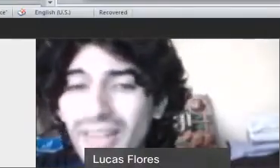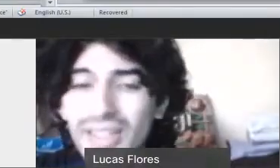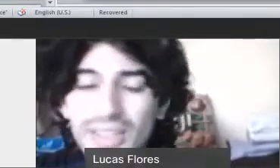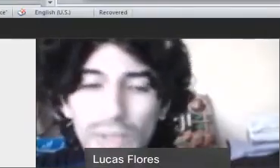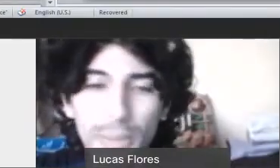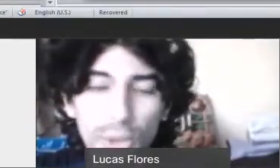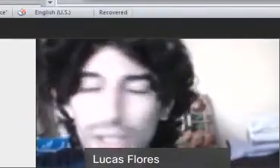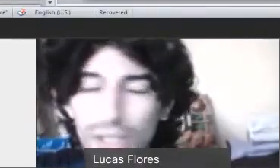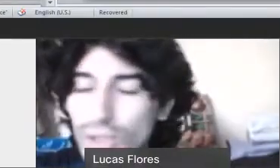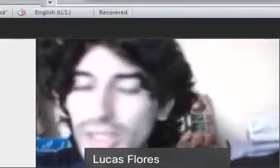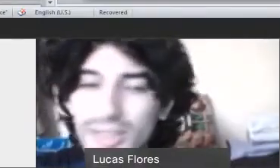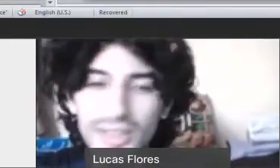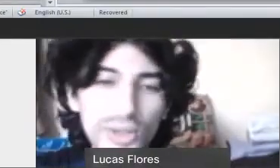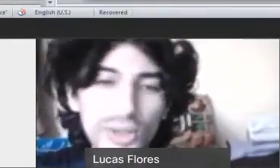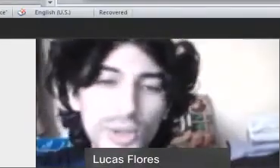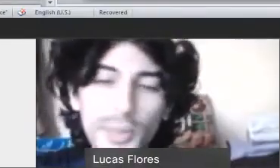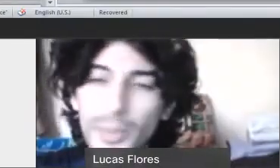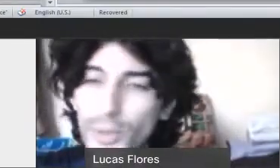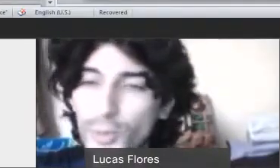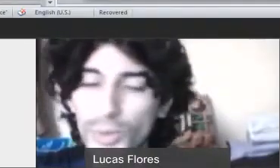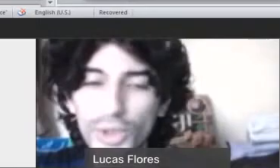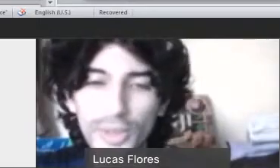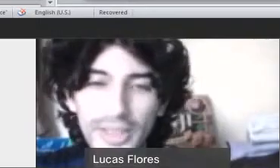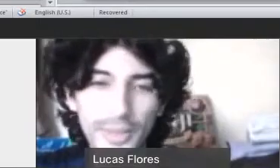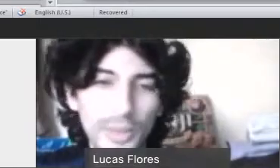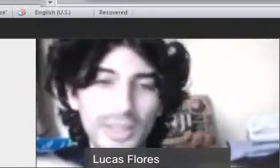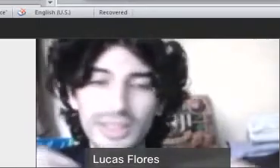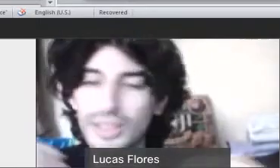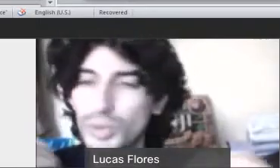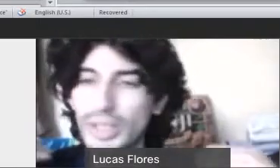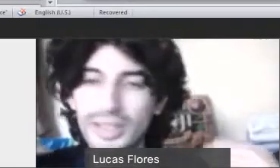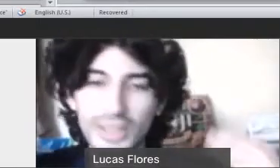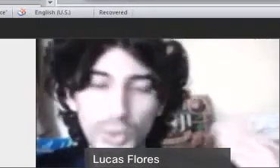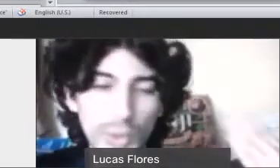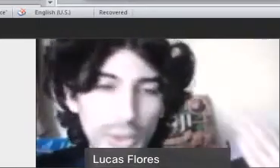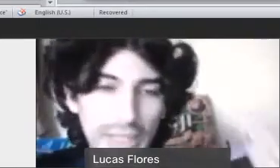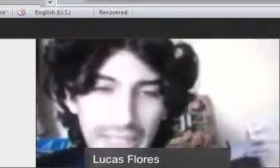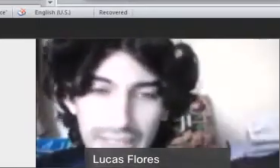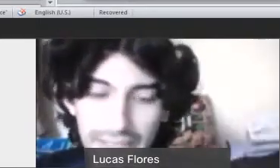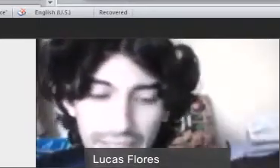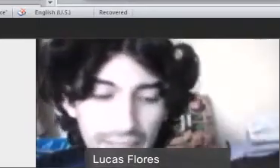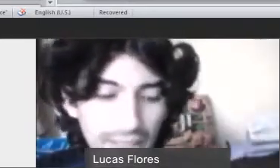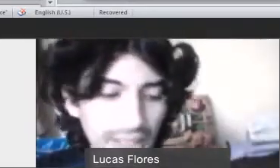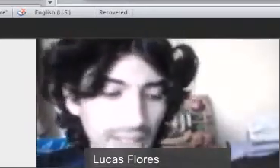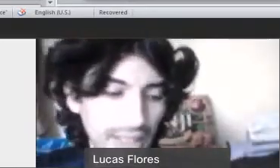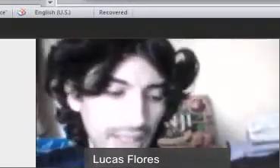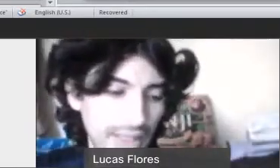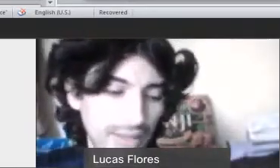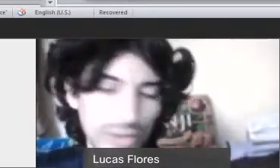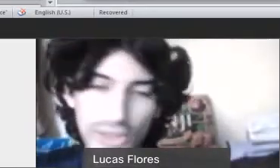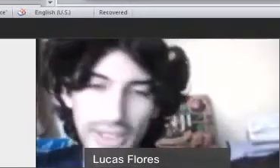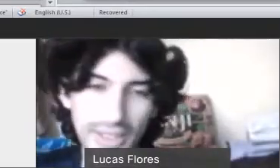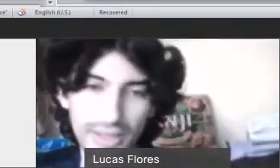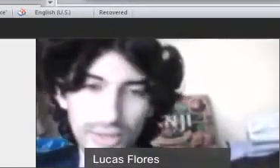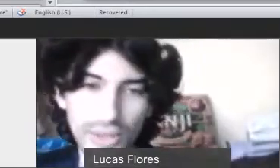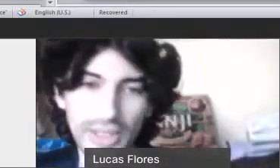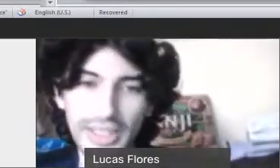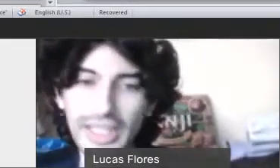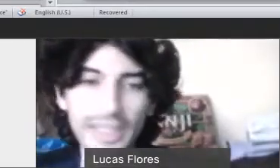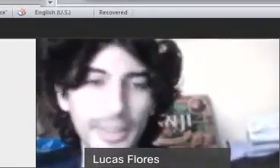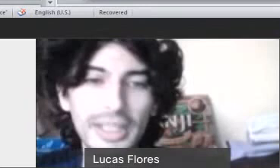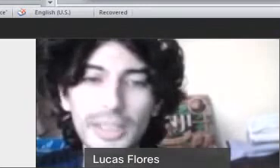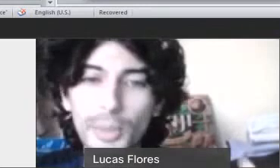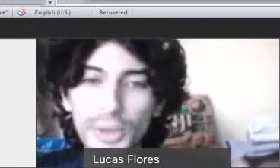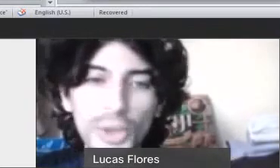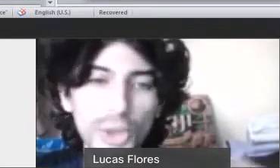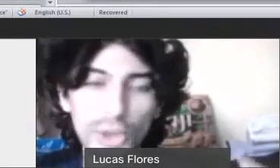cuando invaden las células procariotas, y eso es súper profundo y lo van a ver en una asignatura del segundo año de la carrera. No tiene